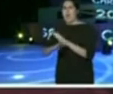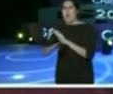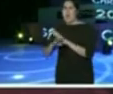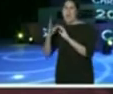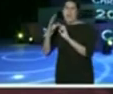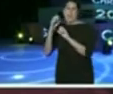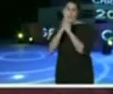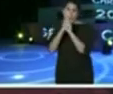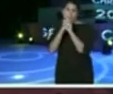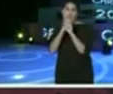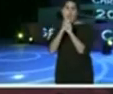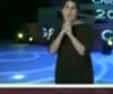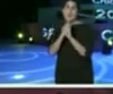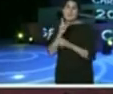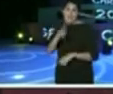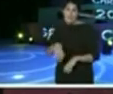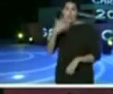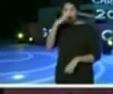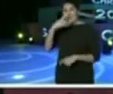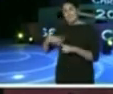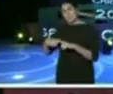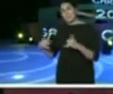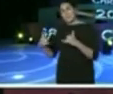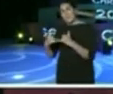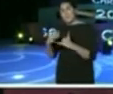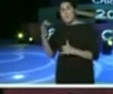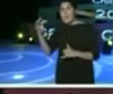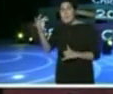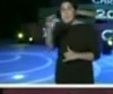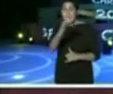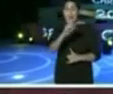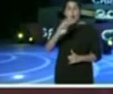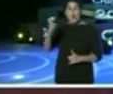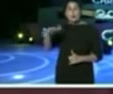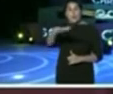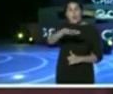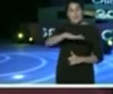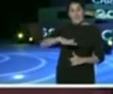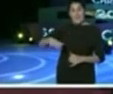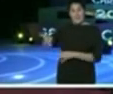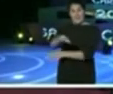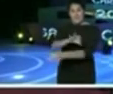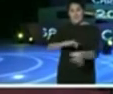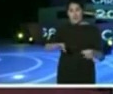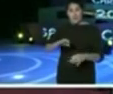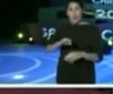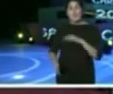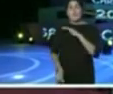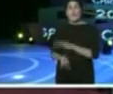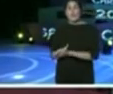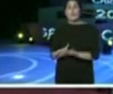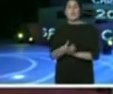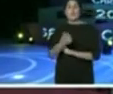atreve con carnaval no solo de Santa Cruz de Tenerife, sino de otras localidades del archipiélago. Ramón Guimerá, fundador de los